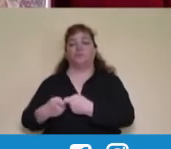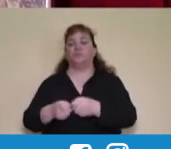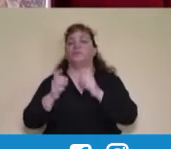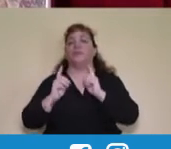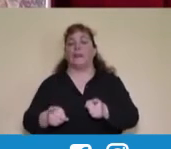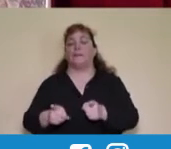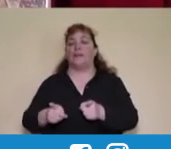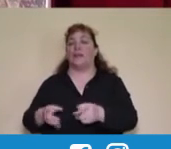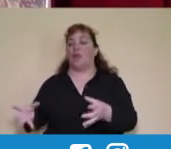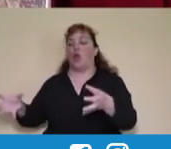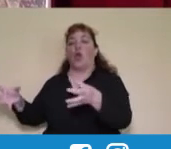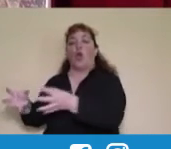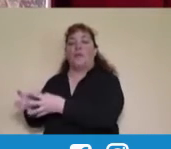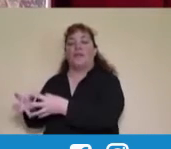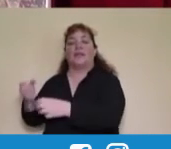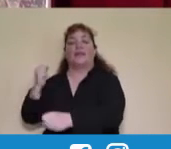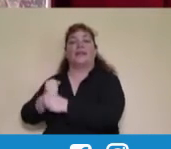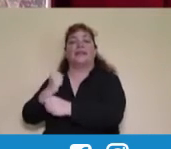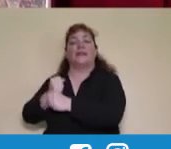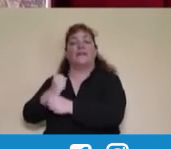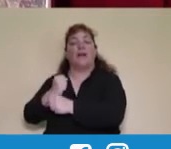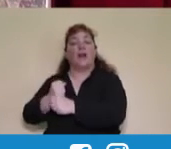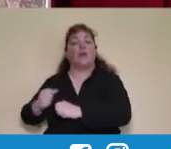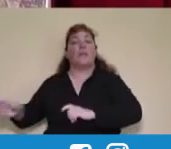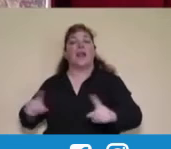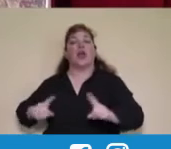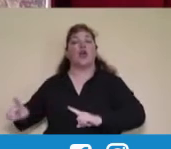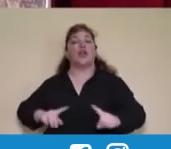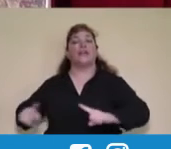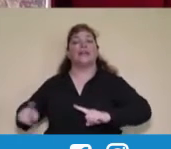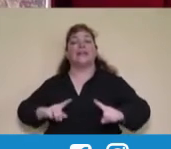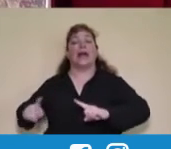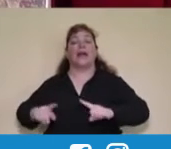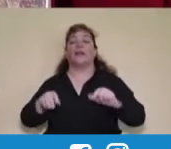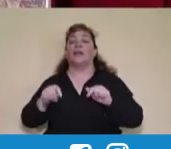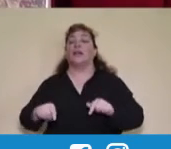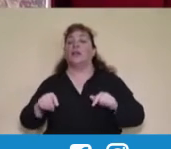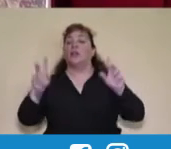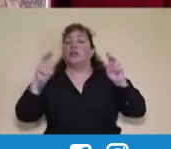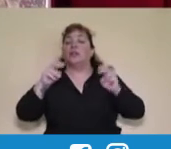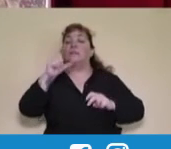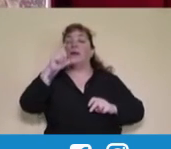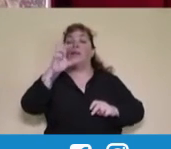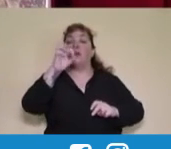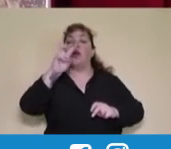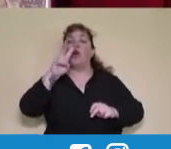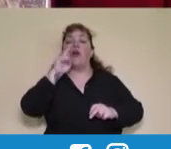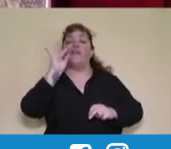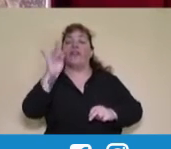de Crisis Operativo, que coordina las medidas preventivas frente a los efectos COVID-19 y que